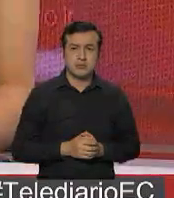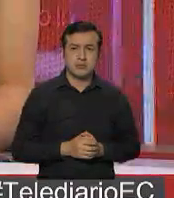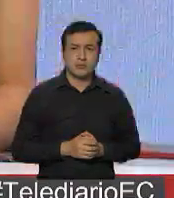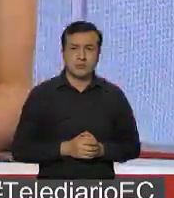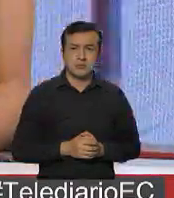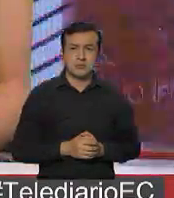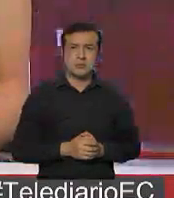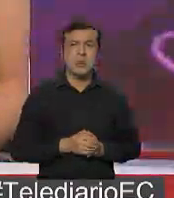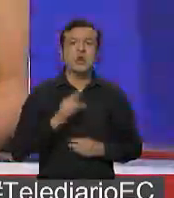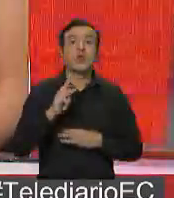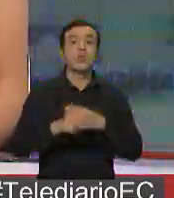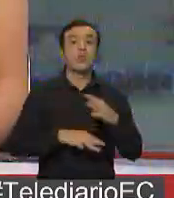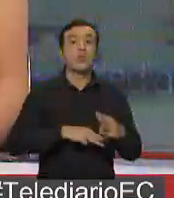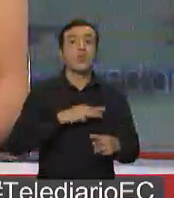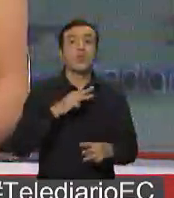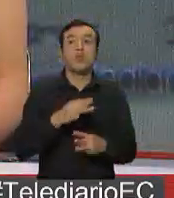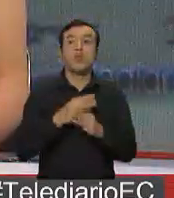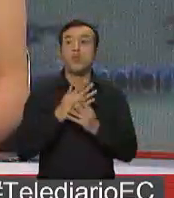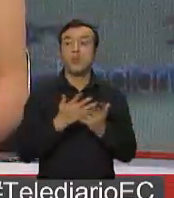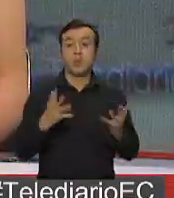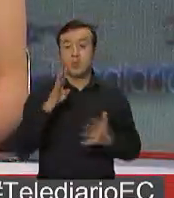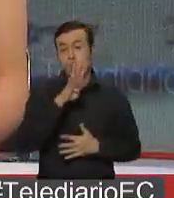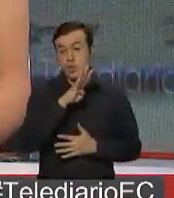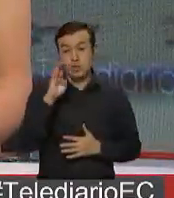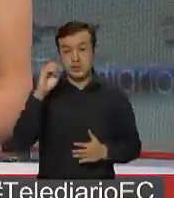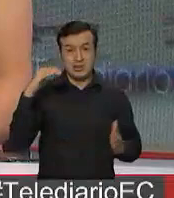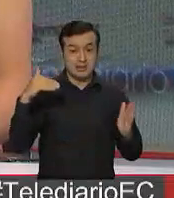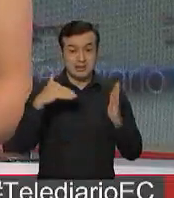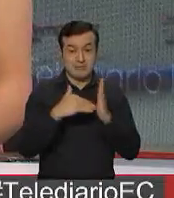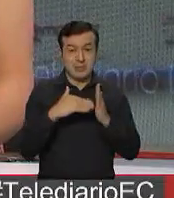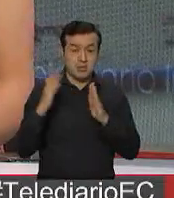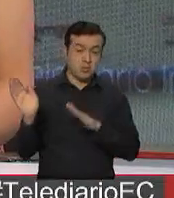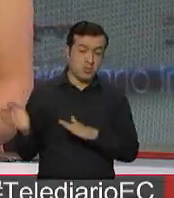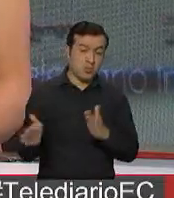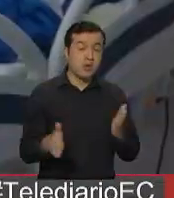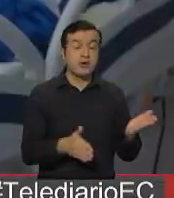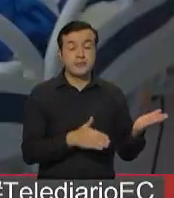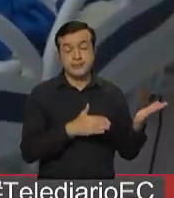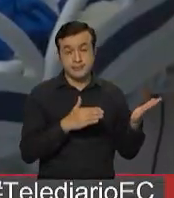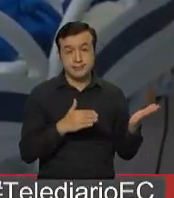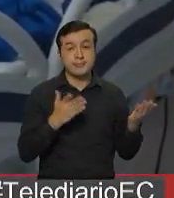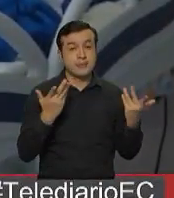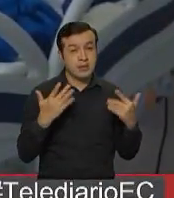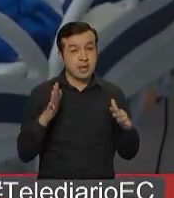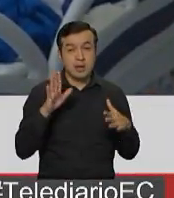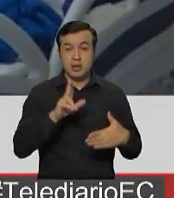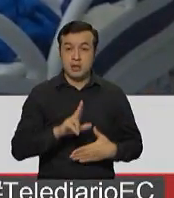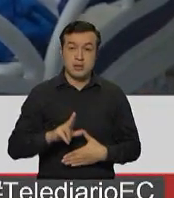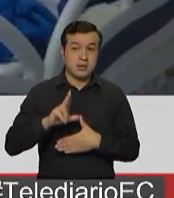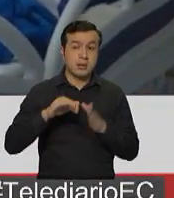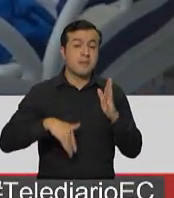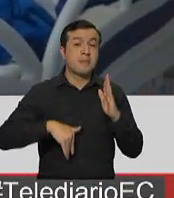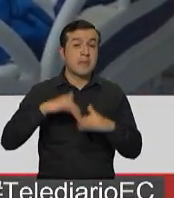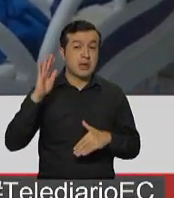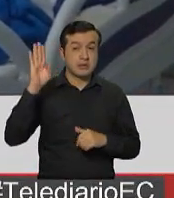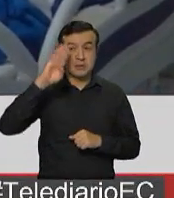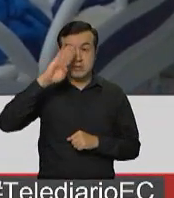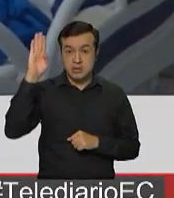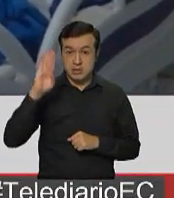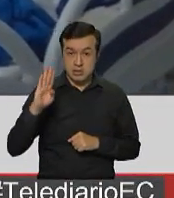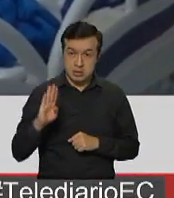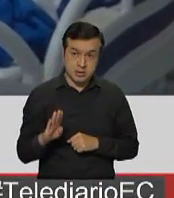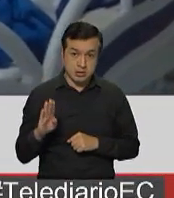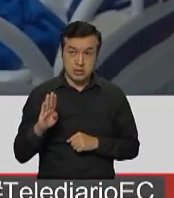Y el mundo rebasó este domingo las 400.000 muertes por la pandemia que azota a América Latina, principalmente a Brasil, mientras